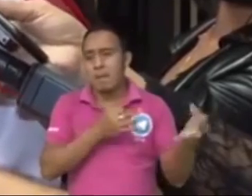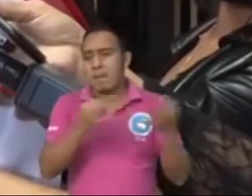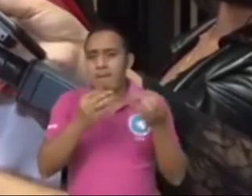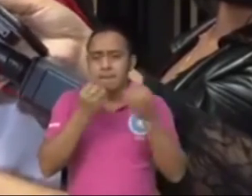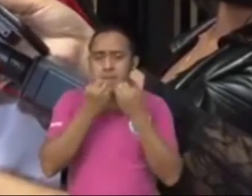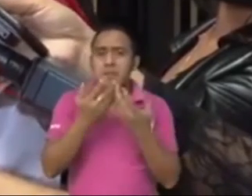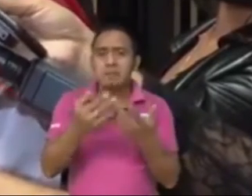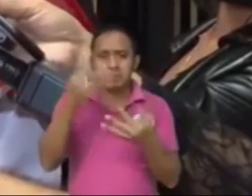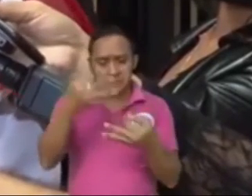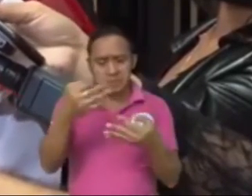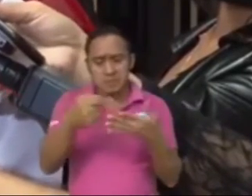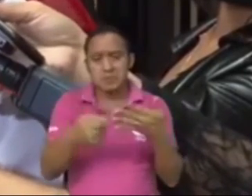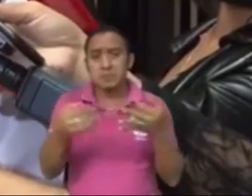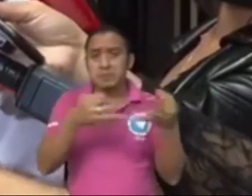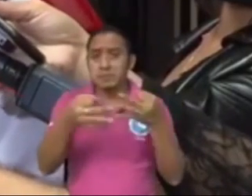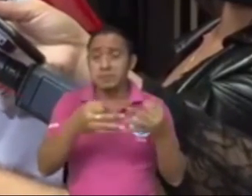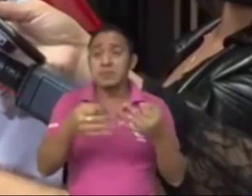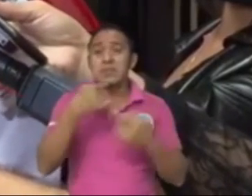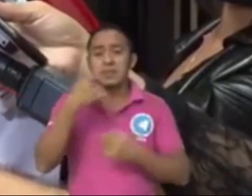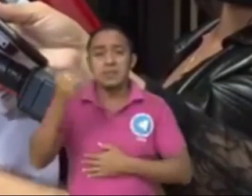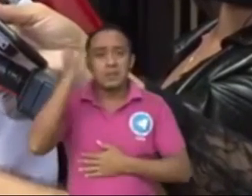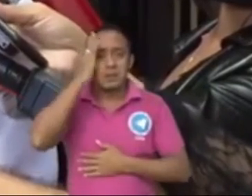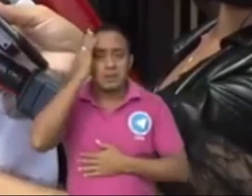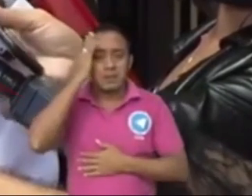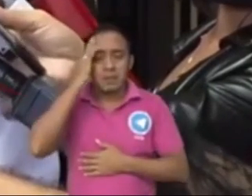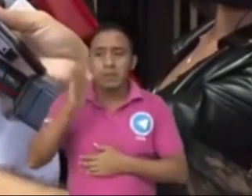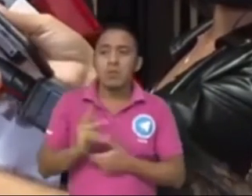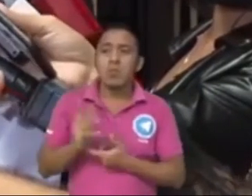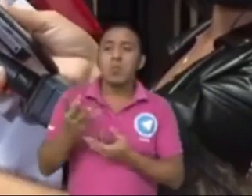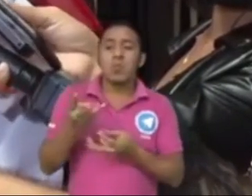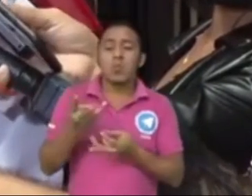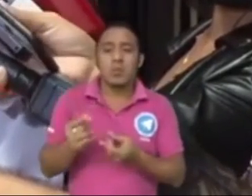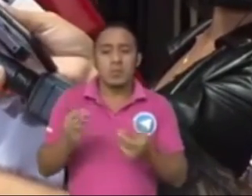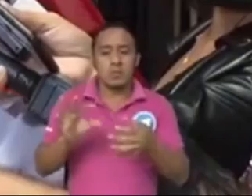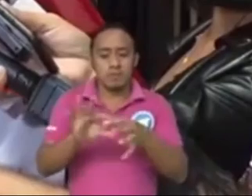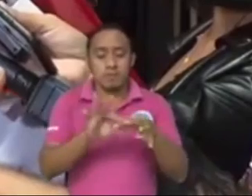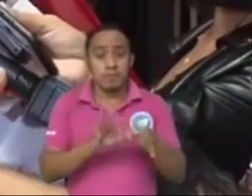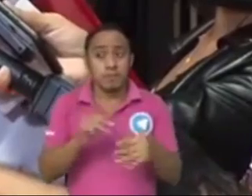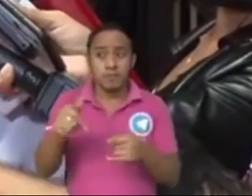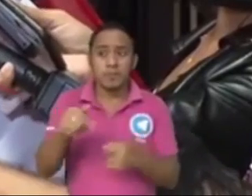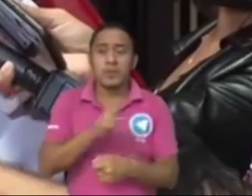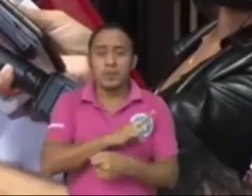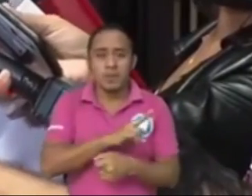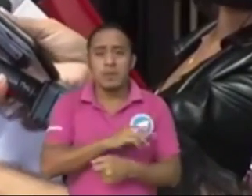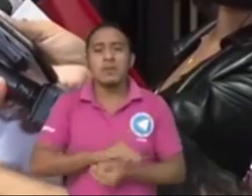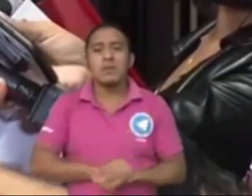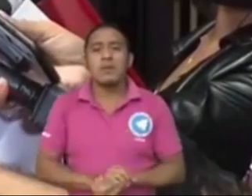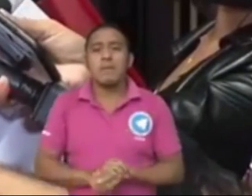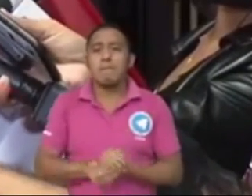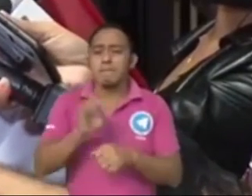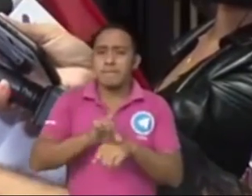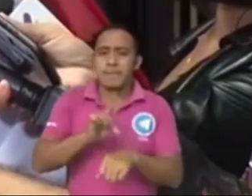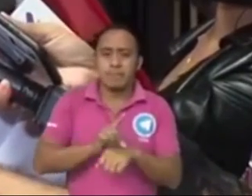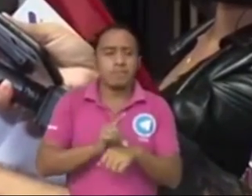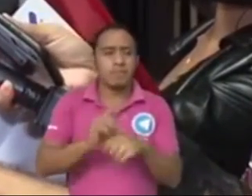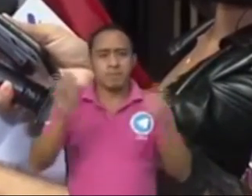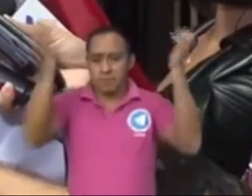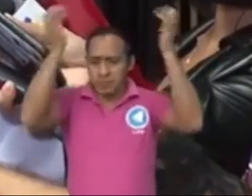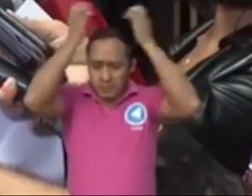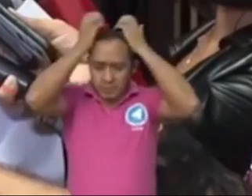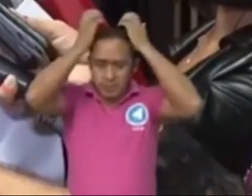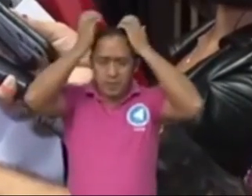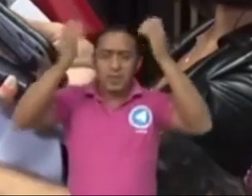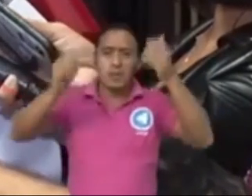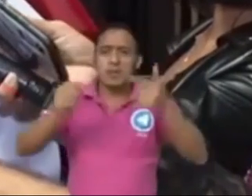muy detallada, donde en cada municipio, por ejemplo, sabemos cuántas unidades de salud hay, con cuántos recursos se cuentan. Médicos,